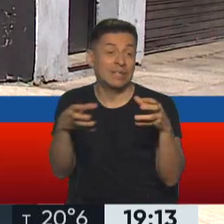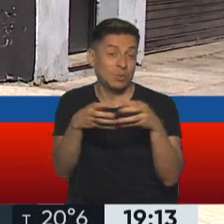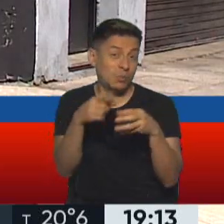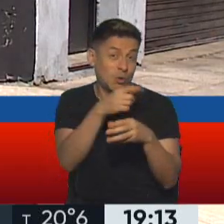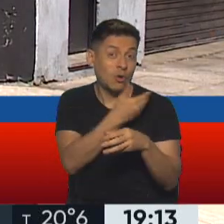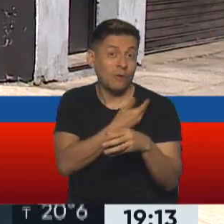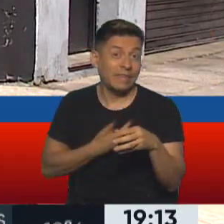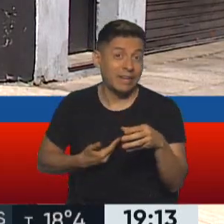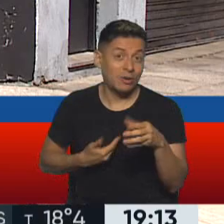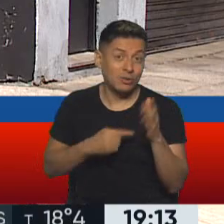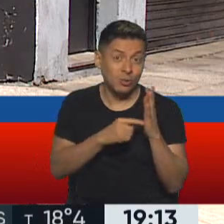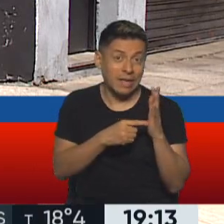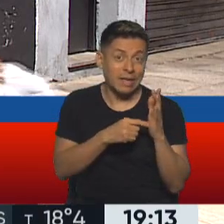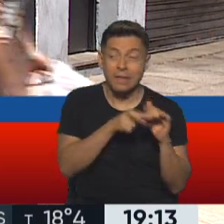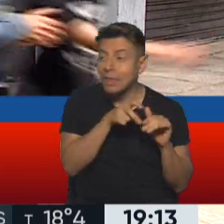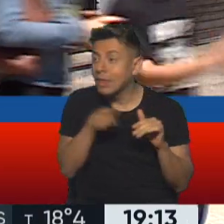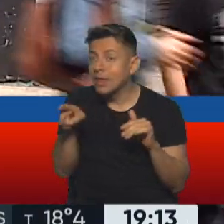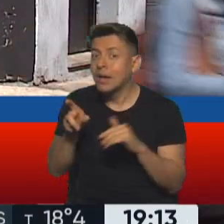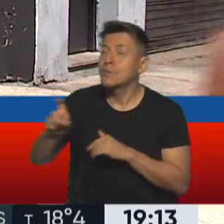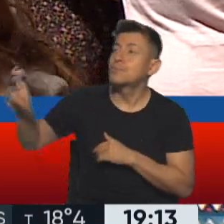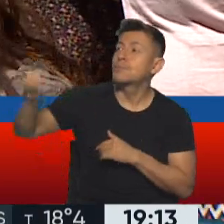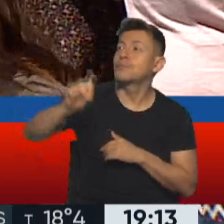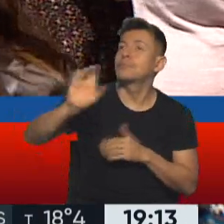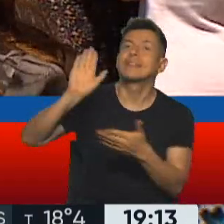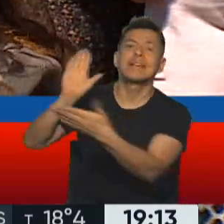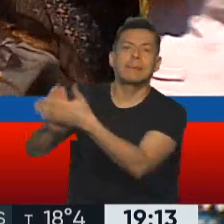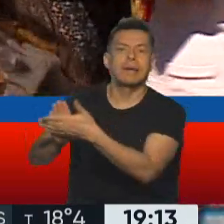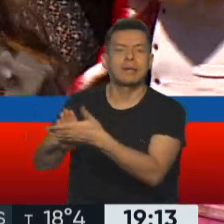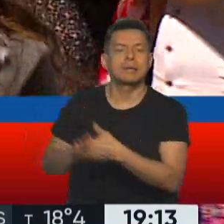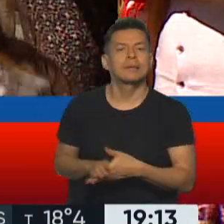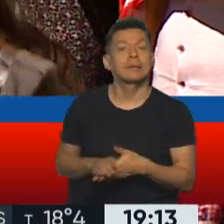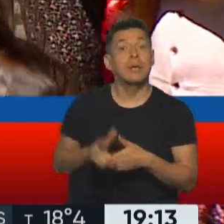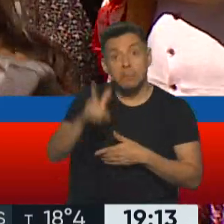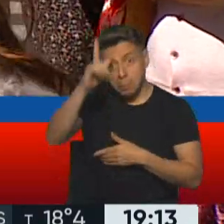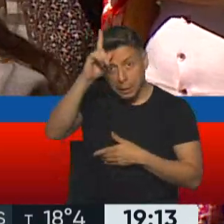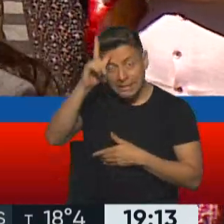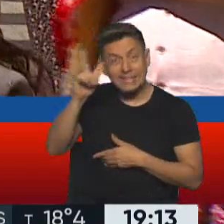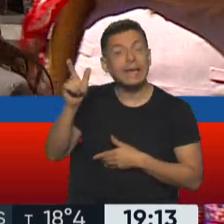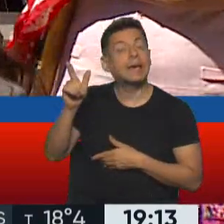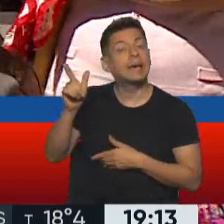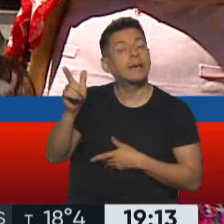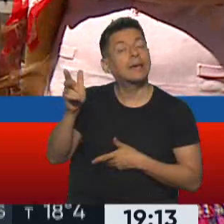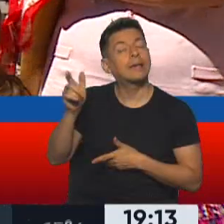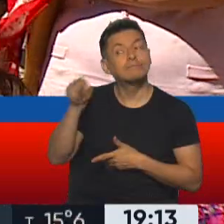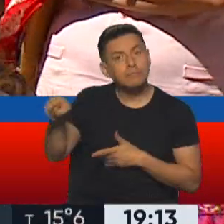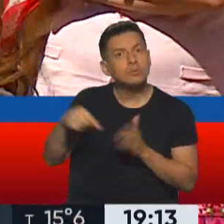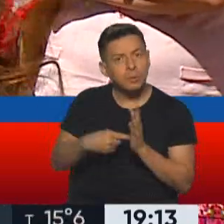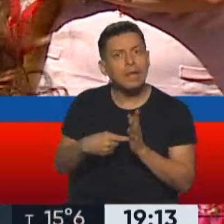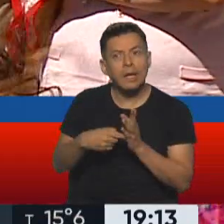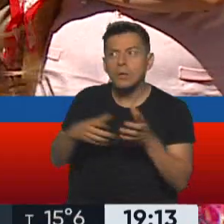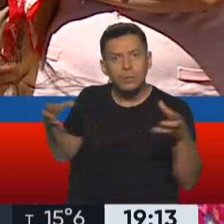gobierno de la ciudad y lo tapó en la cuadrilla de vino escoltada por la policía federal de la ciudad o